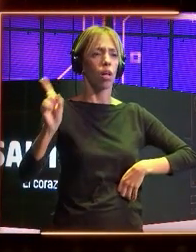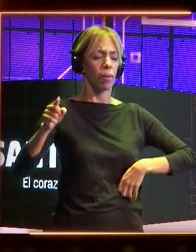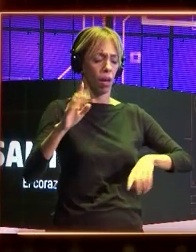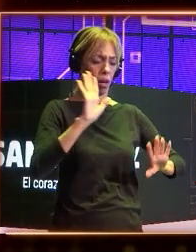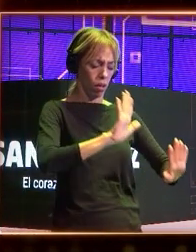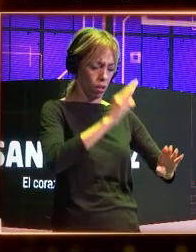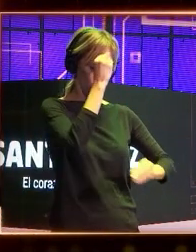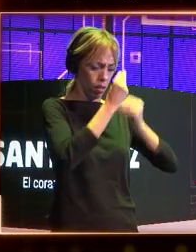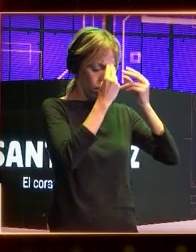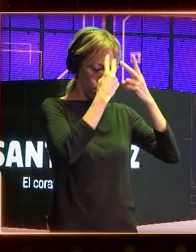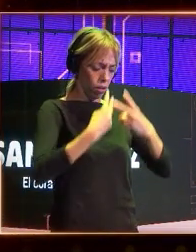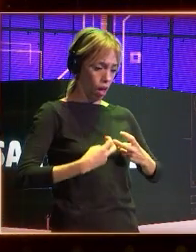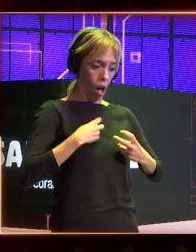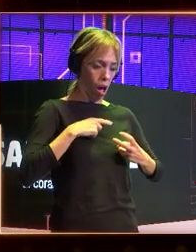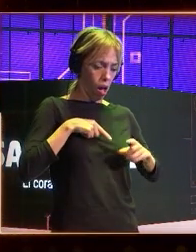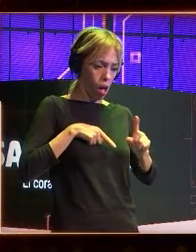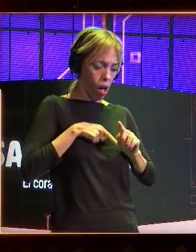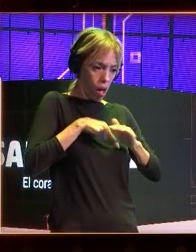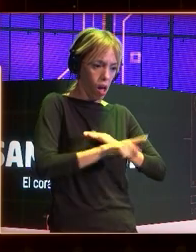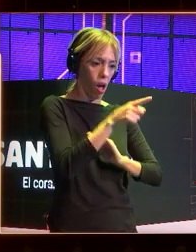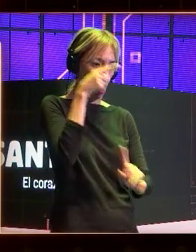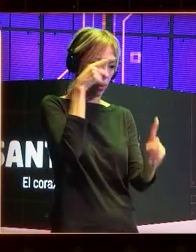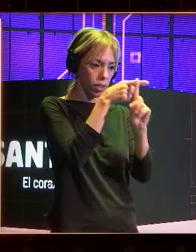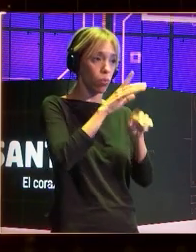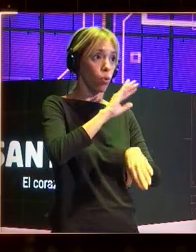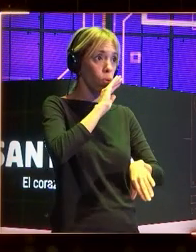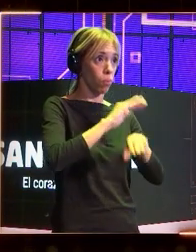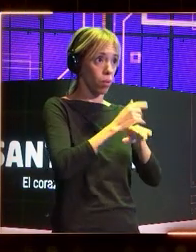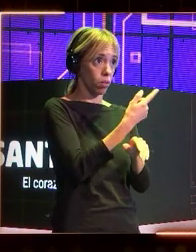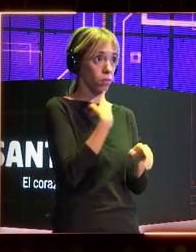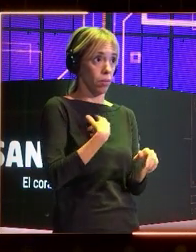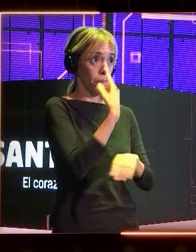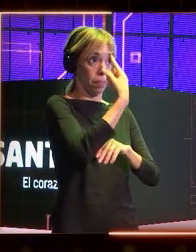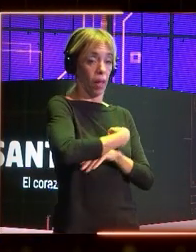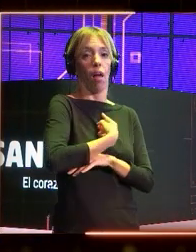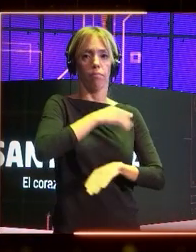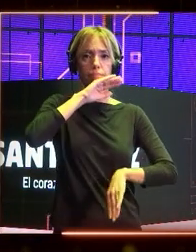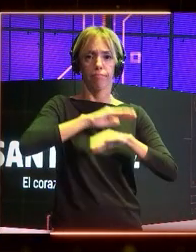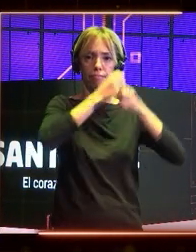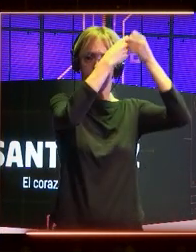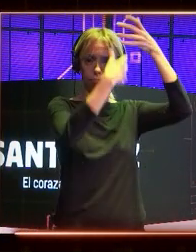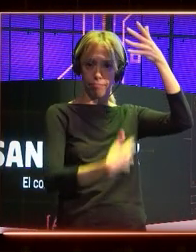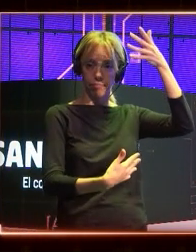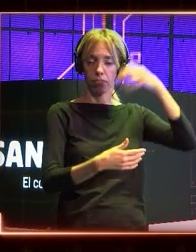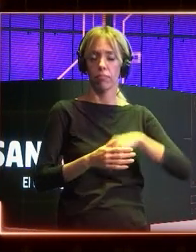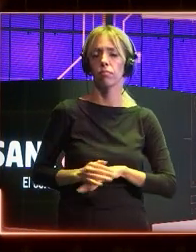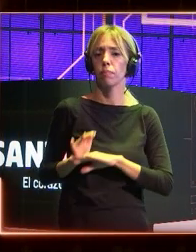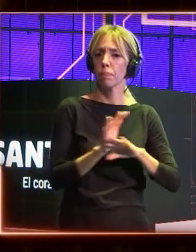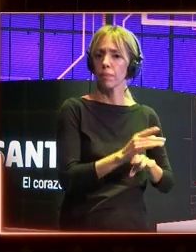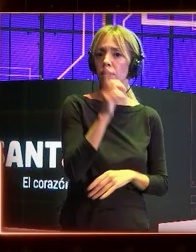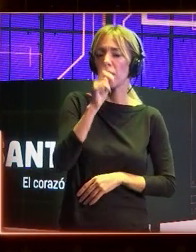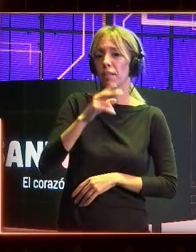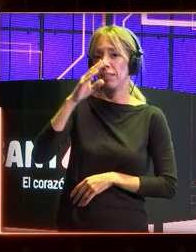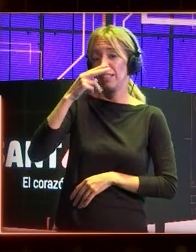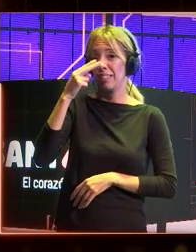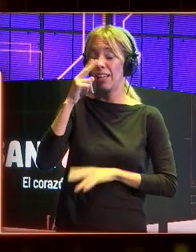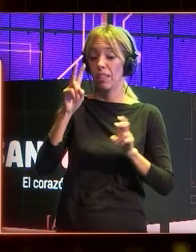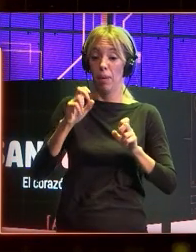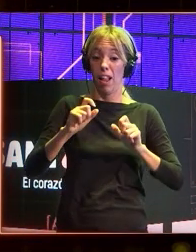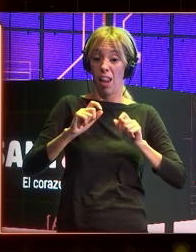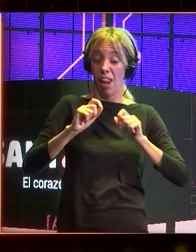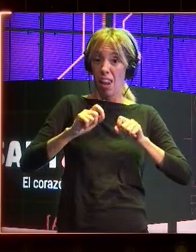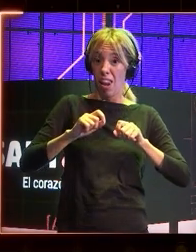iterar iterar iterar hasta llegar al objetivo y cumplir la tarea que le hemos propuesto también muy interesante A través del lenguaje